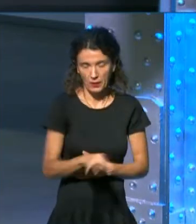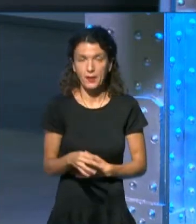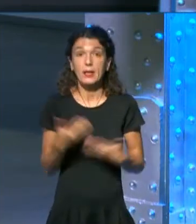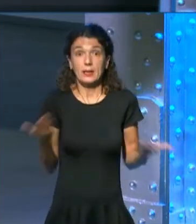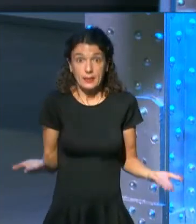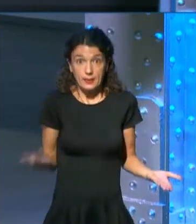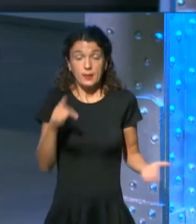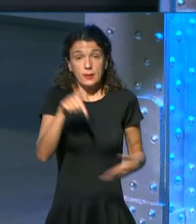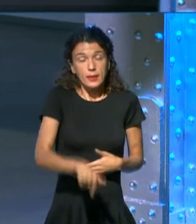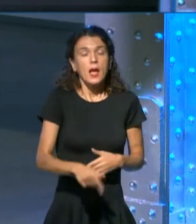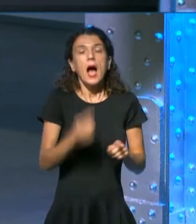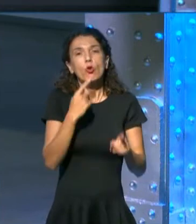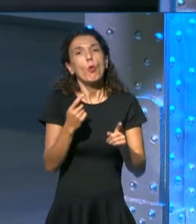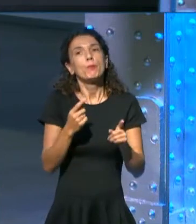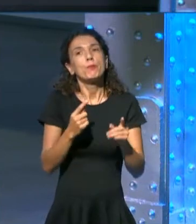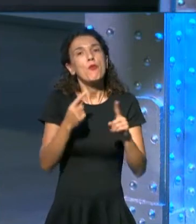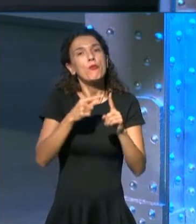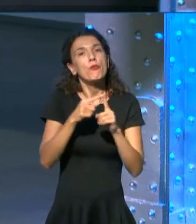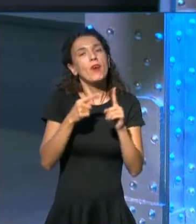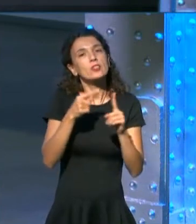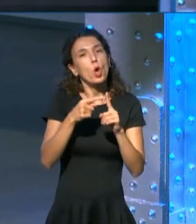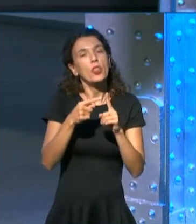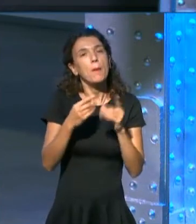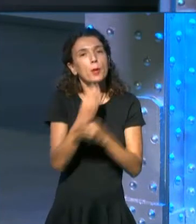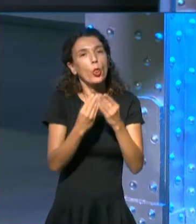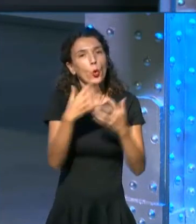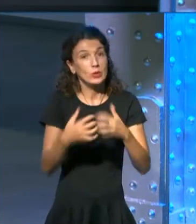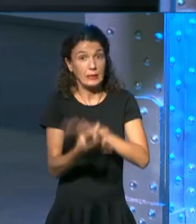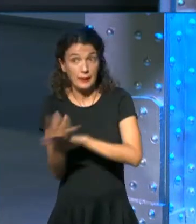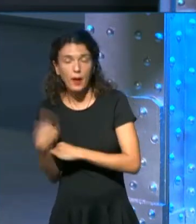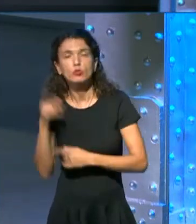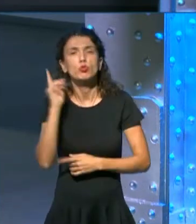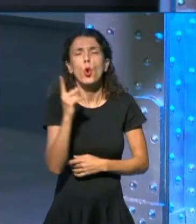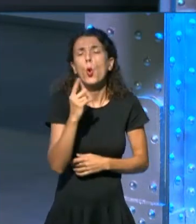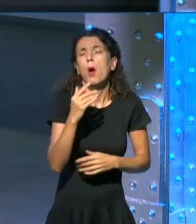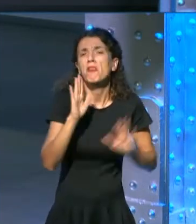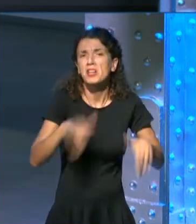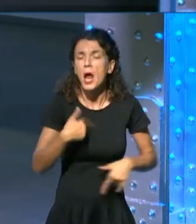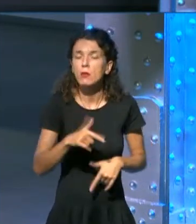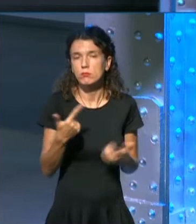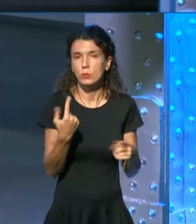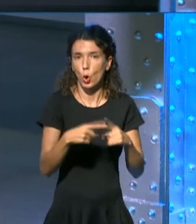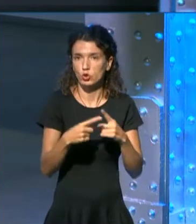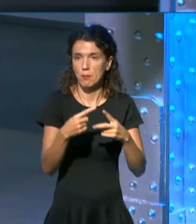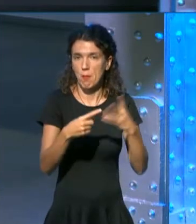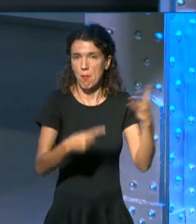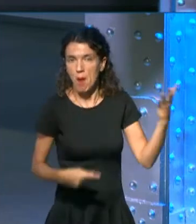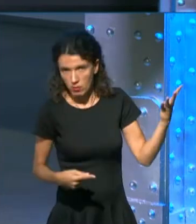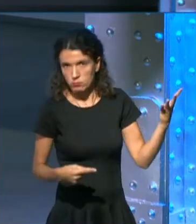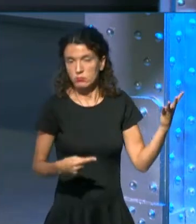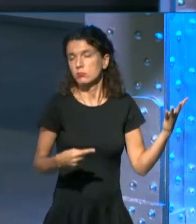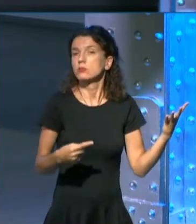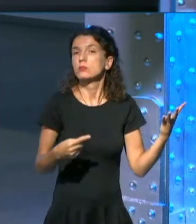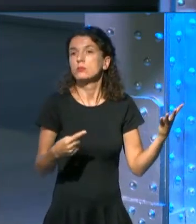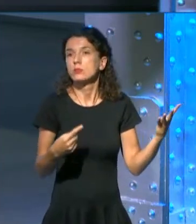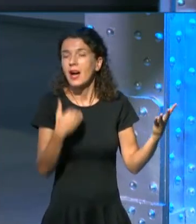Entonces, hay aquí un factor de productividad muy importante, y no productividad entendida como conseguir mucho más, o más con menos, o mucho más